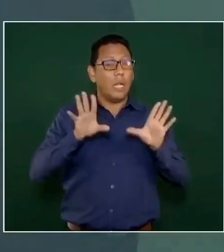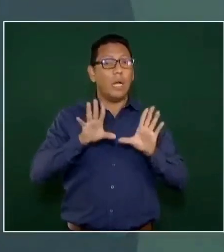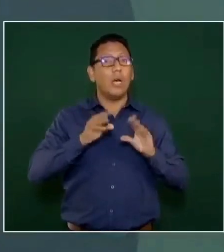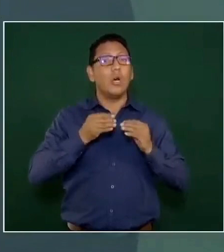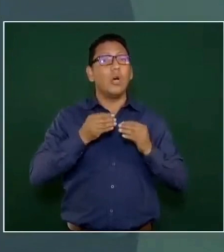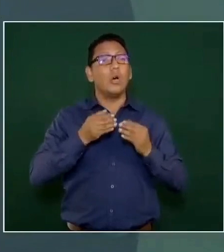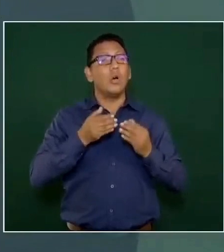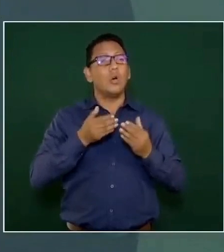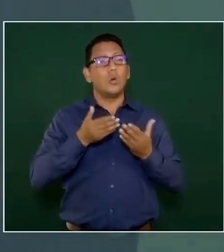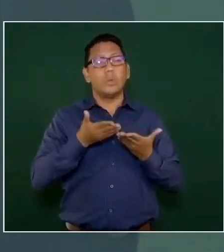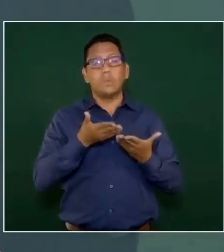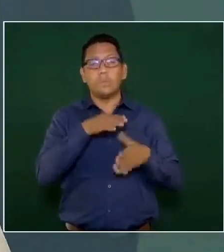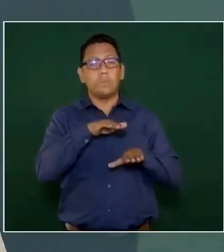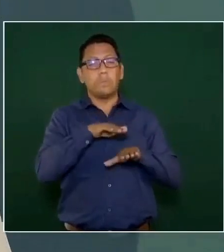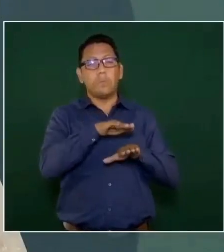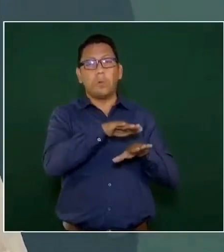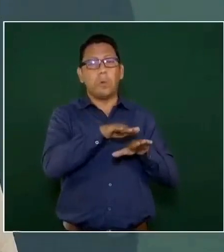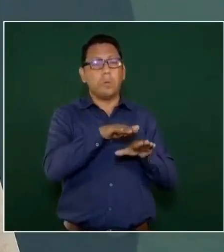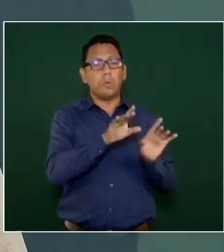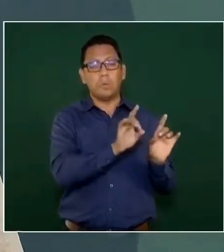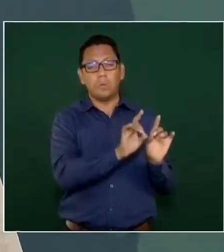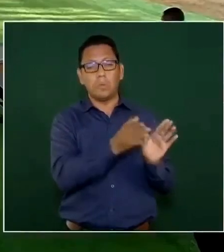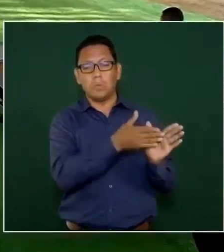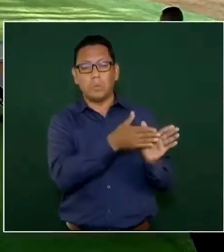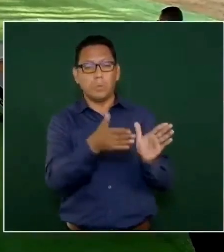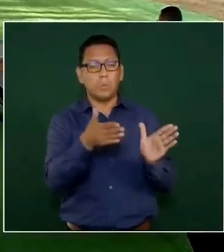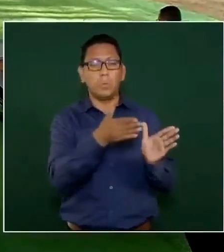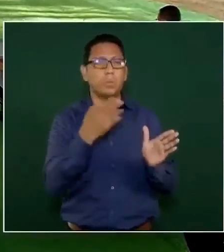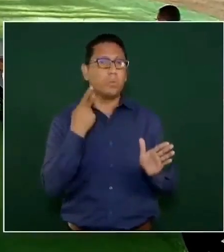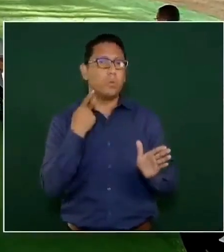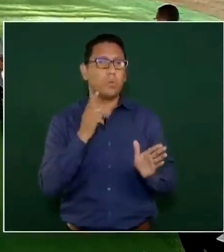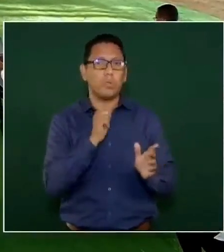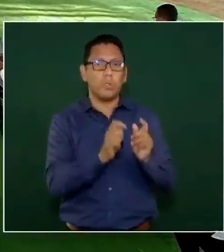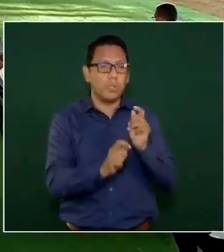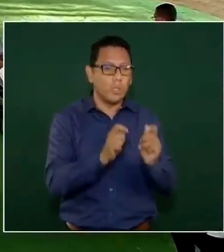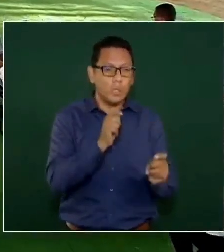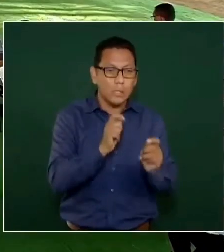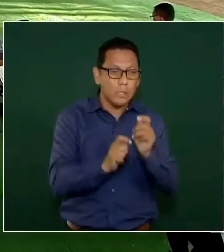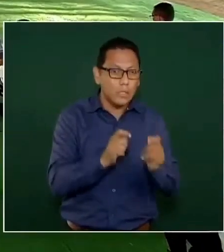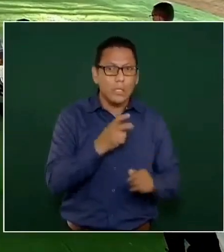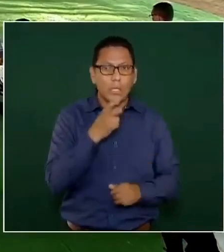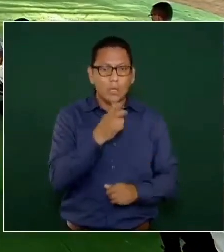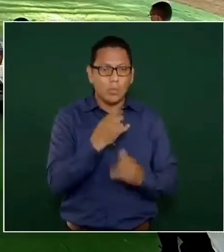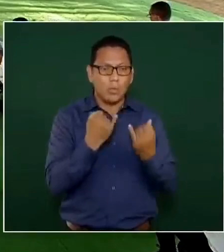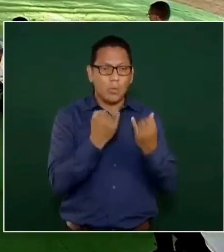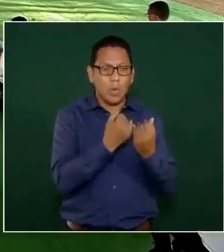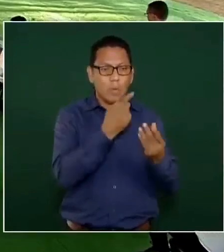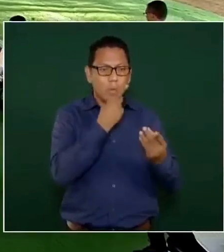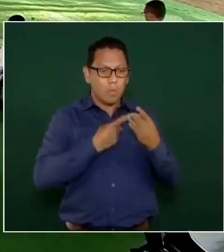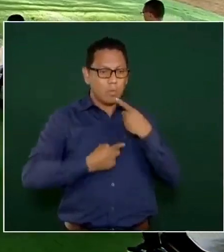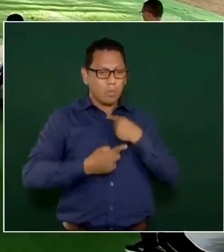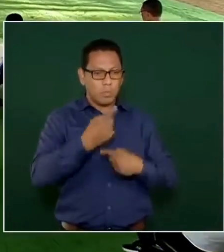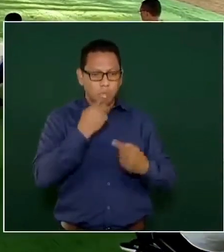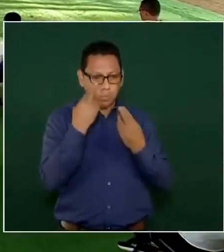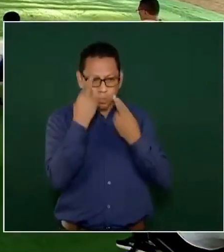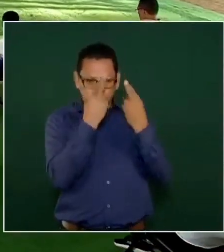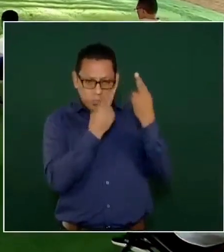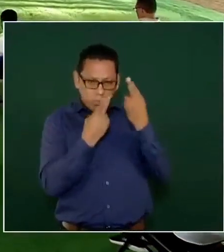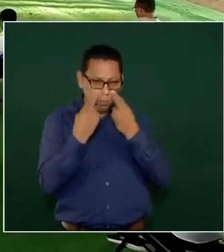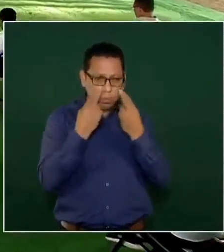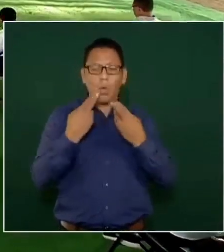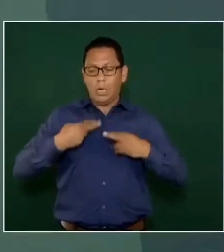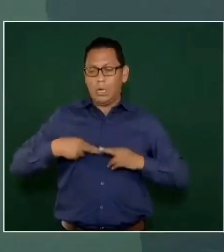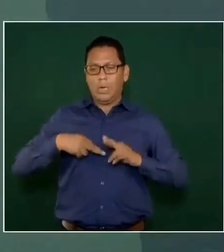sobre el desarrollo de la situación política, ¿no? Información que por supuesto también analizábamos en la embajada y